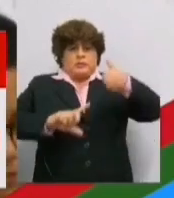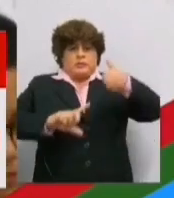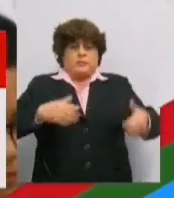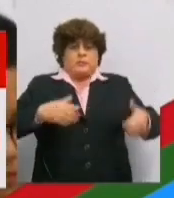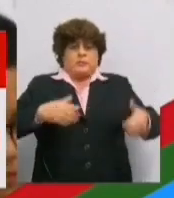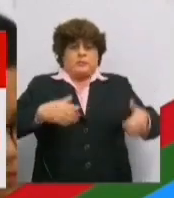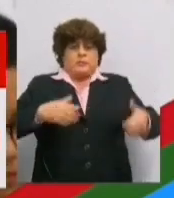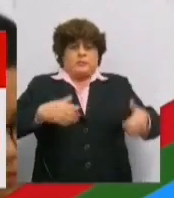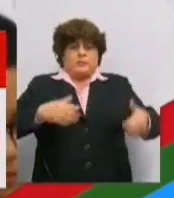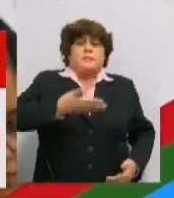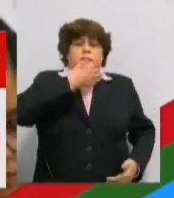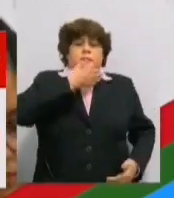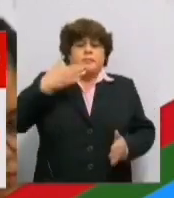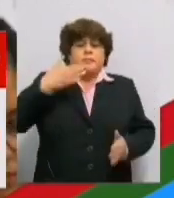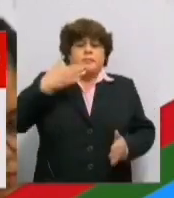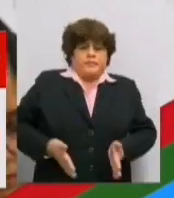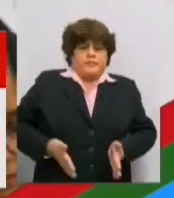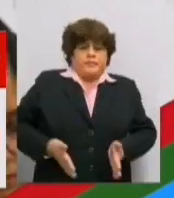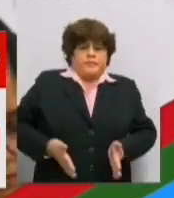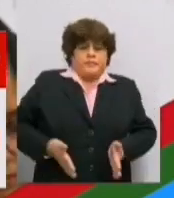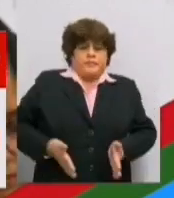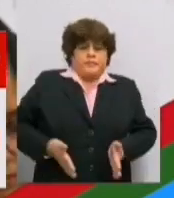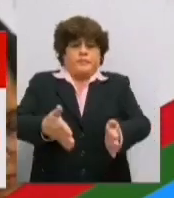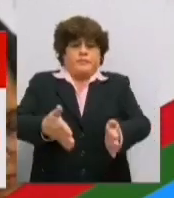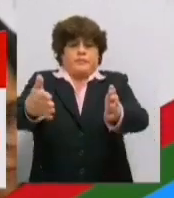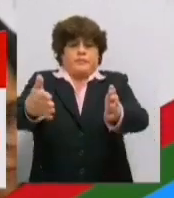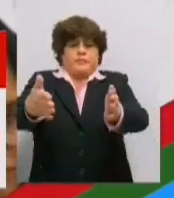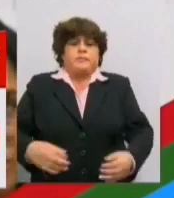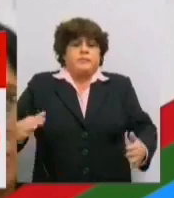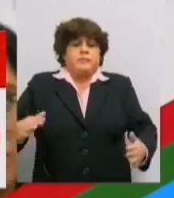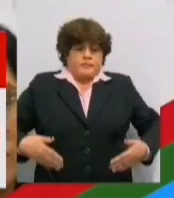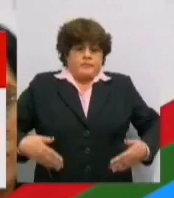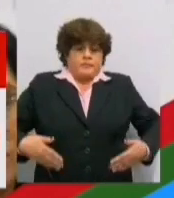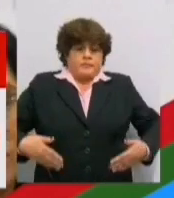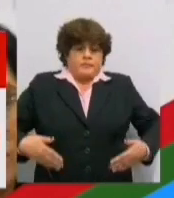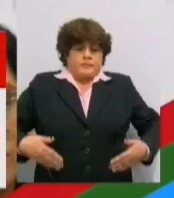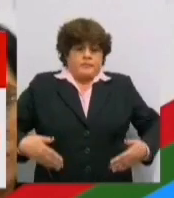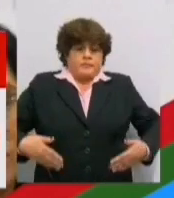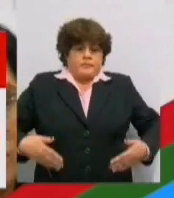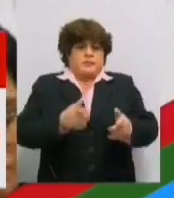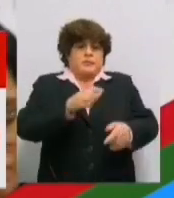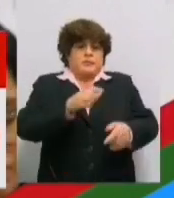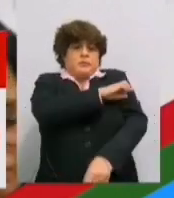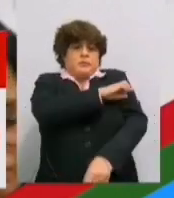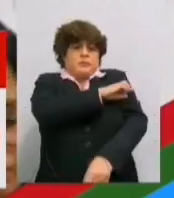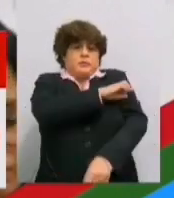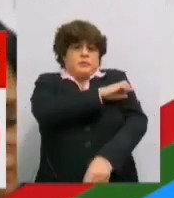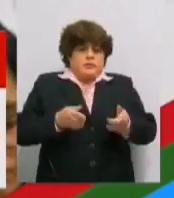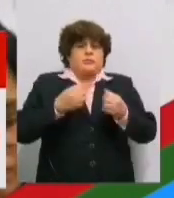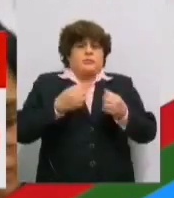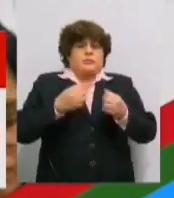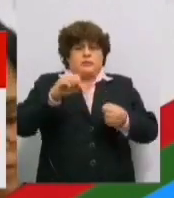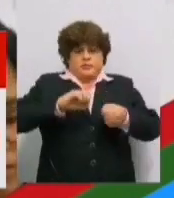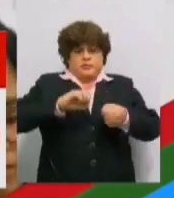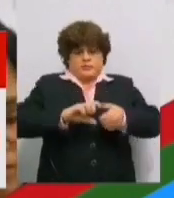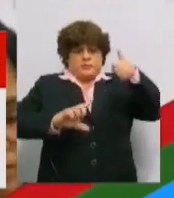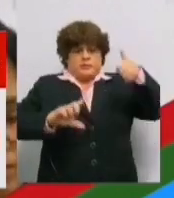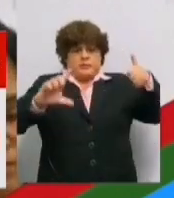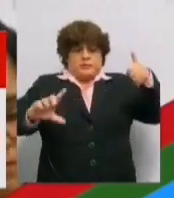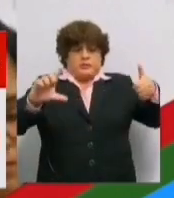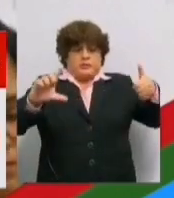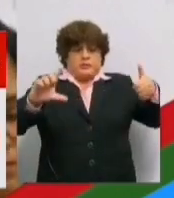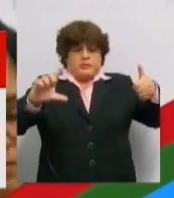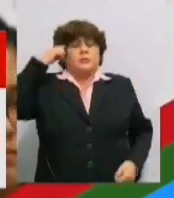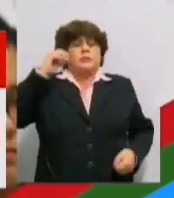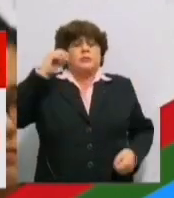mejorar la carreteras vamos a dar seguridad a los liberteños porque los liberteños